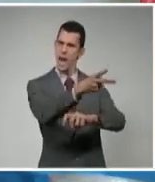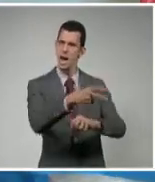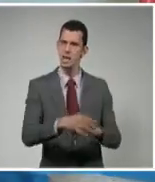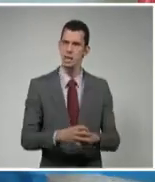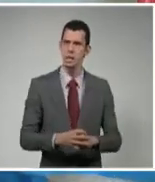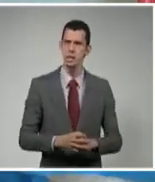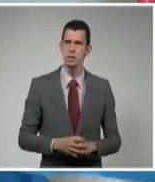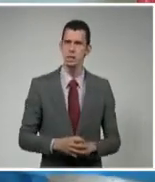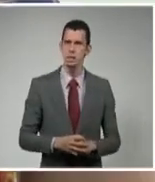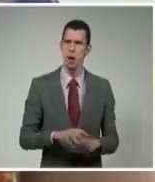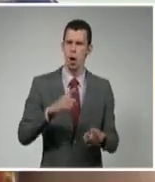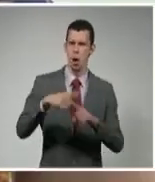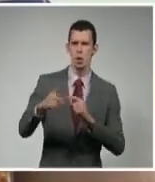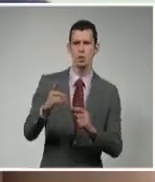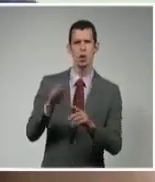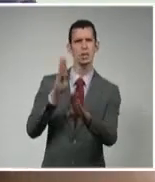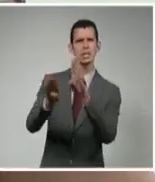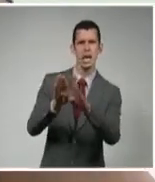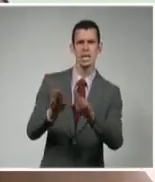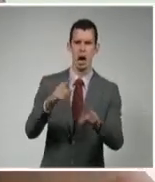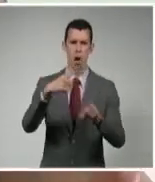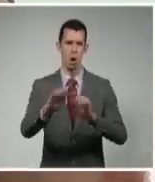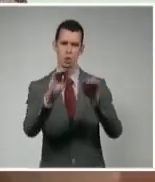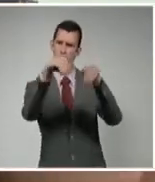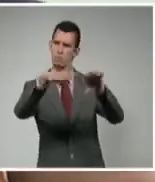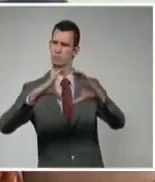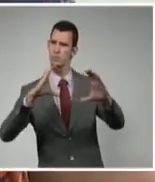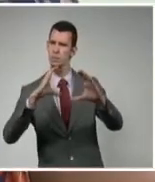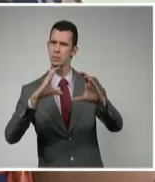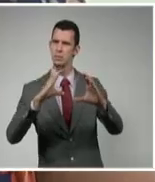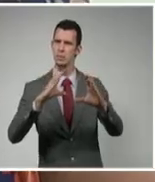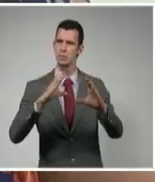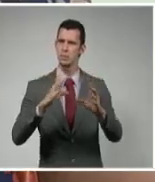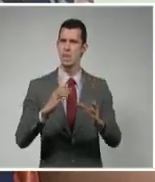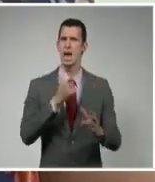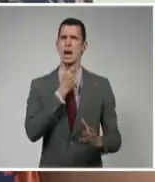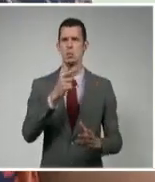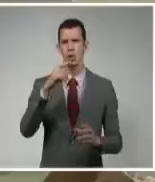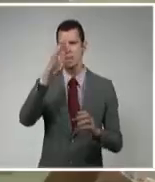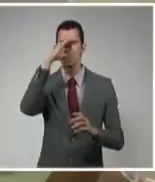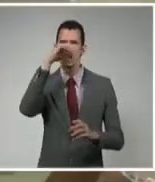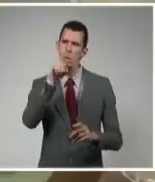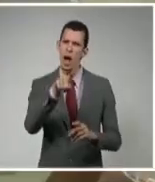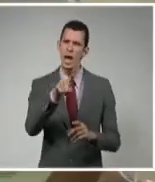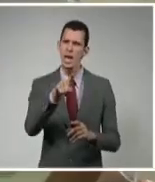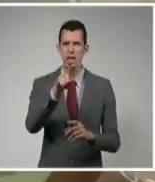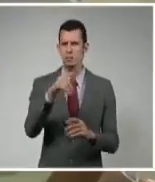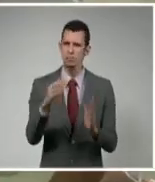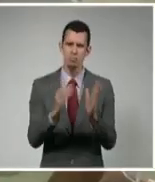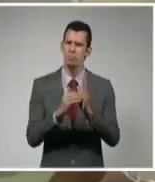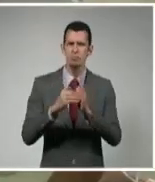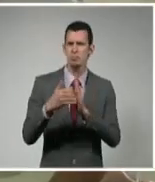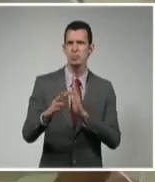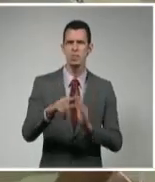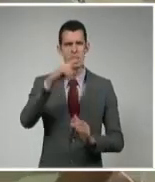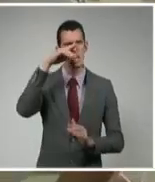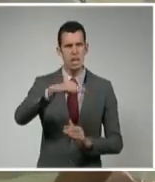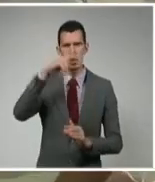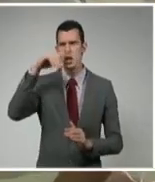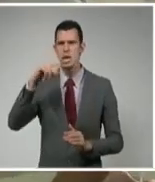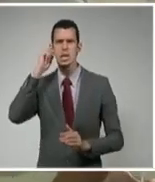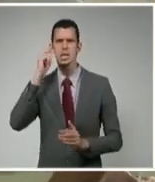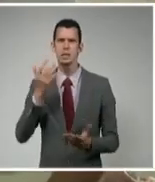Habitualmente a este círculo van más de 200 niños y niñas, cerca de 50 trabajadores. Tiene 7 salones que incluyen